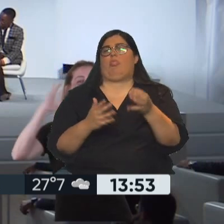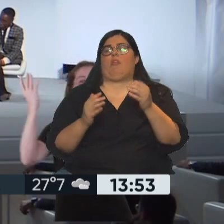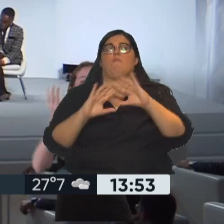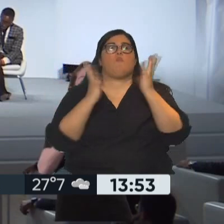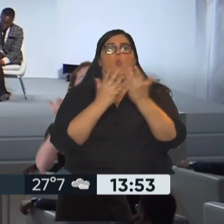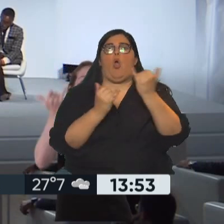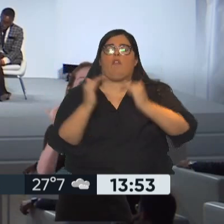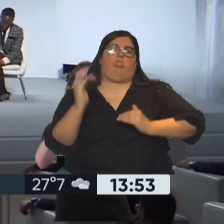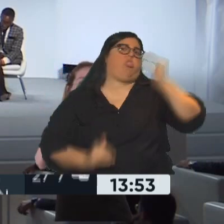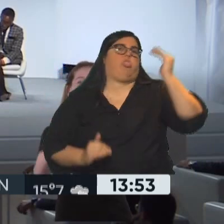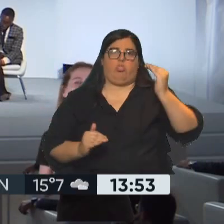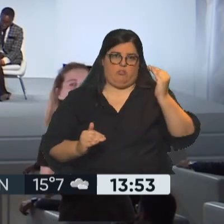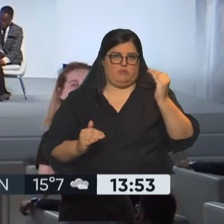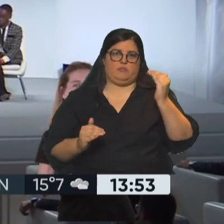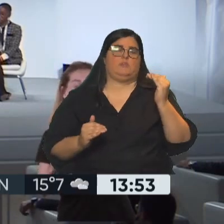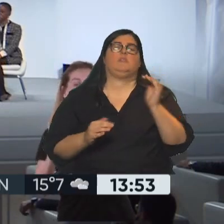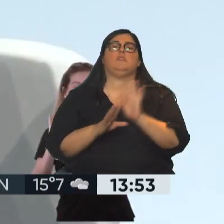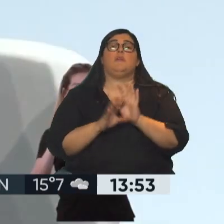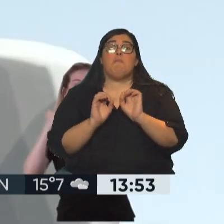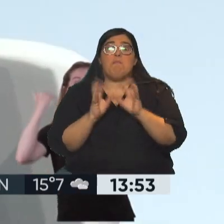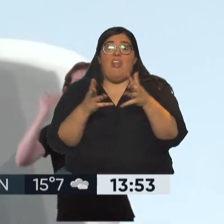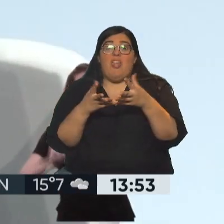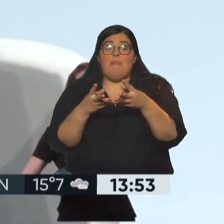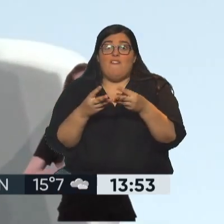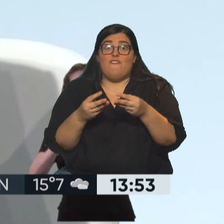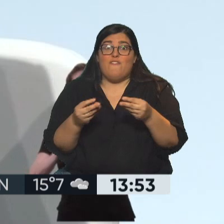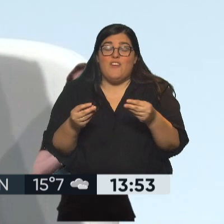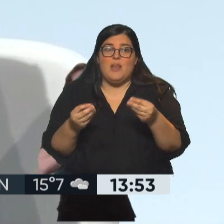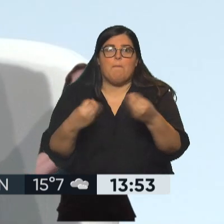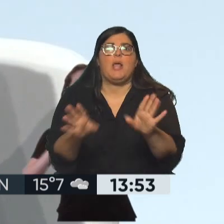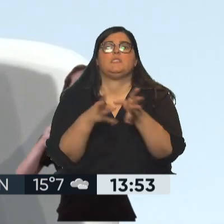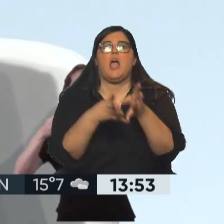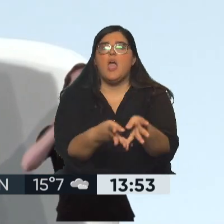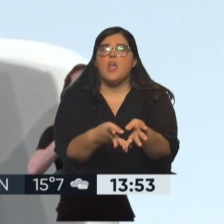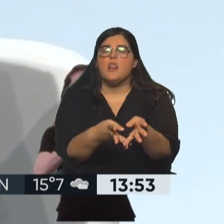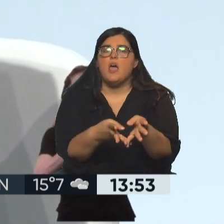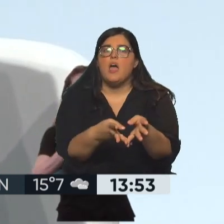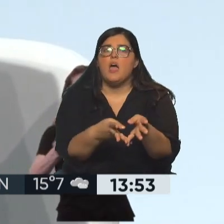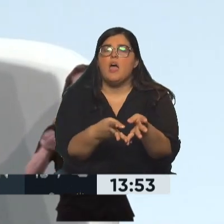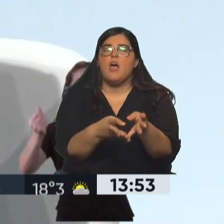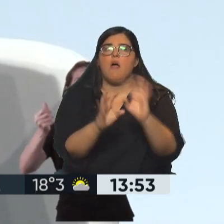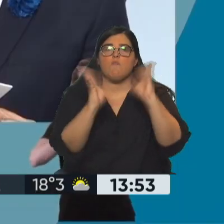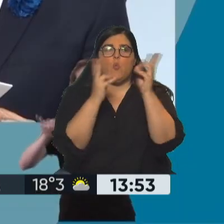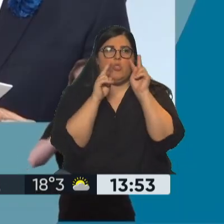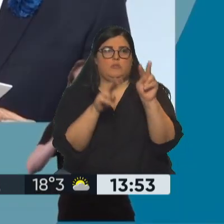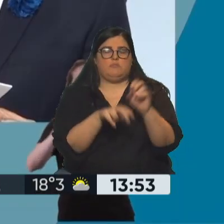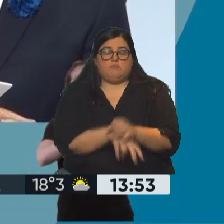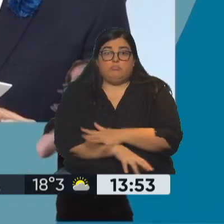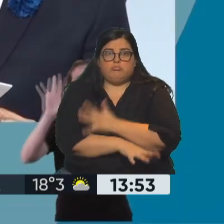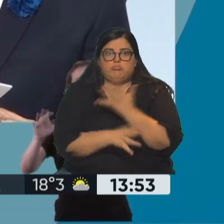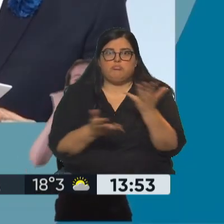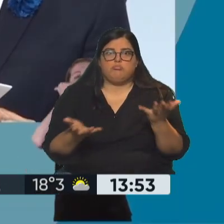y cuando la pandemia aparece estar desapareciendo aparece una guerra que conmueve definitivamente al mundo todo